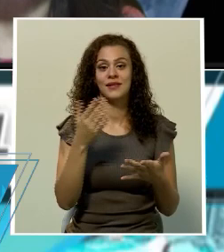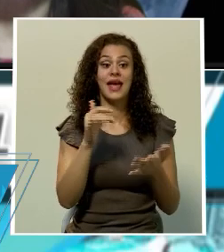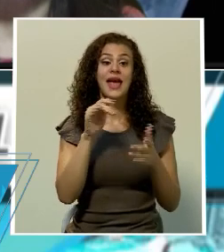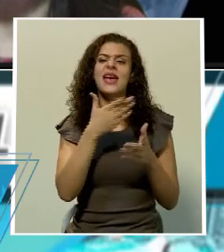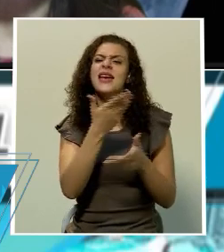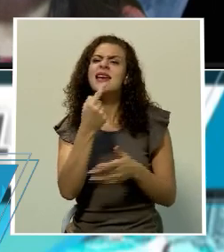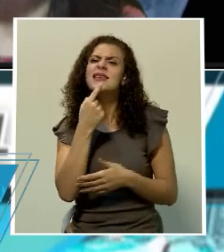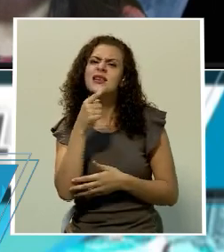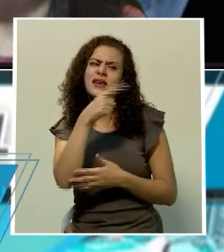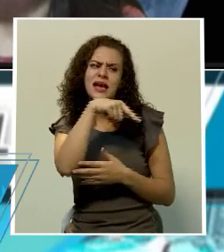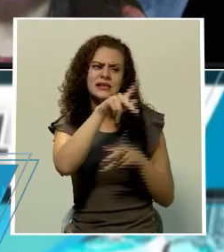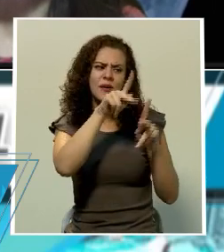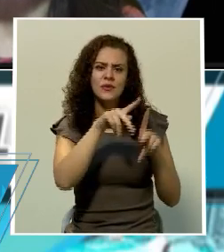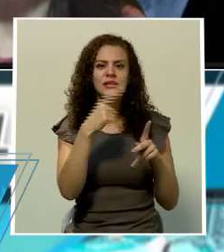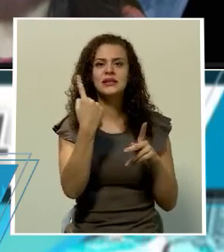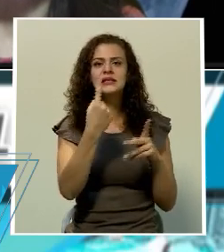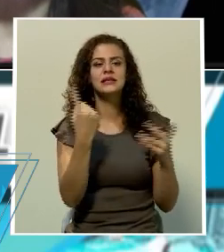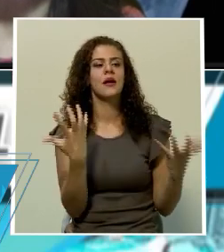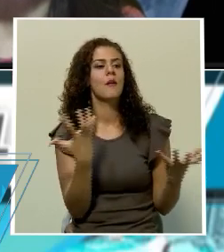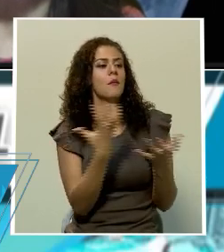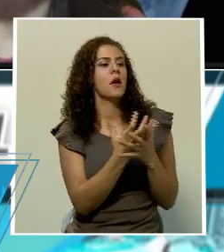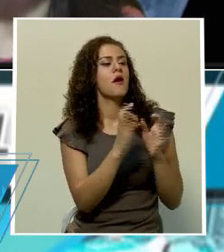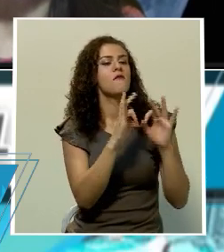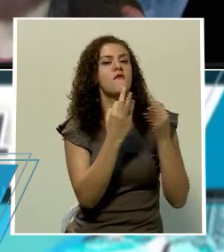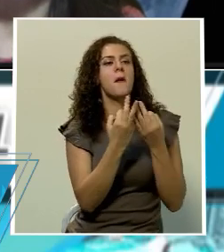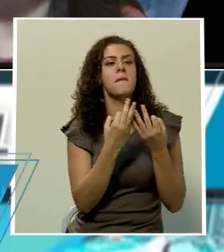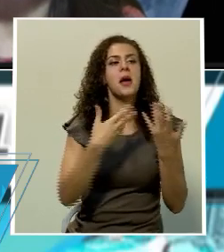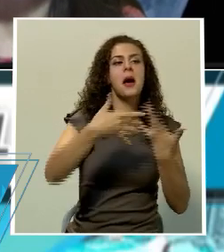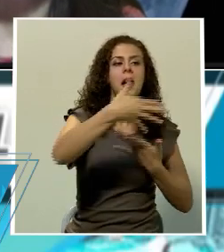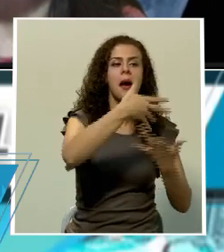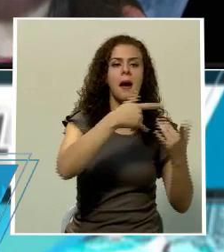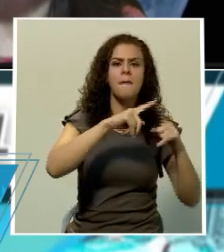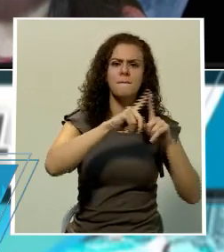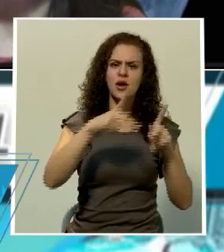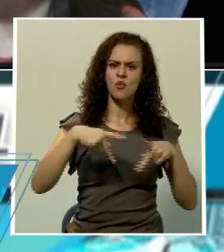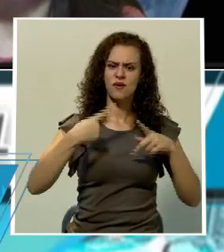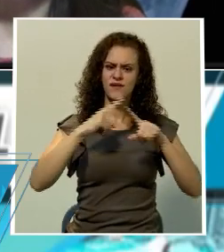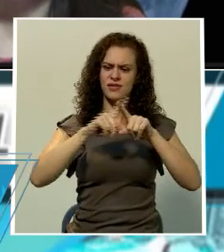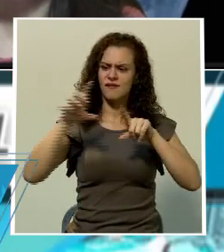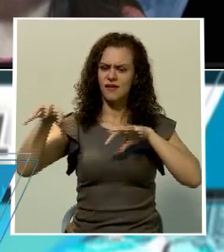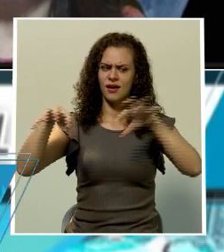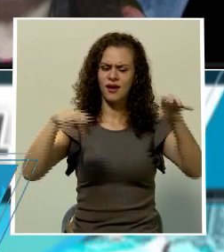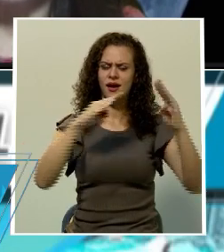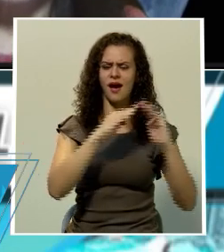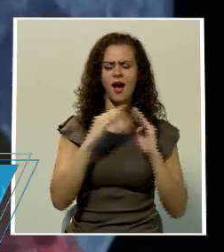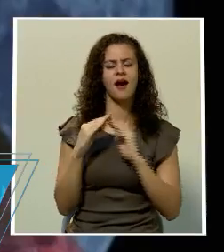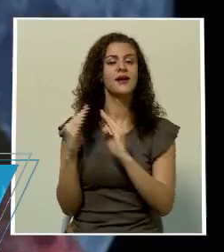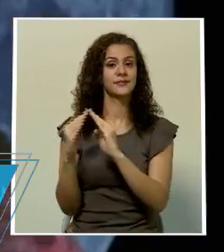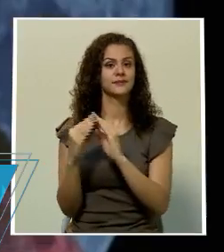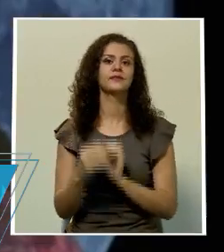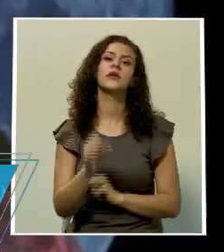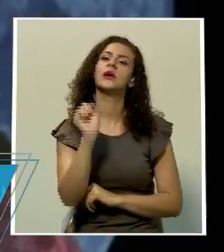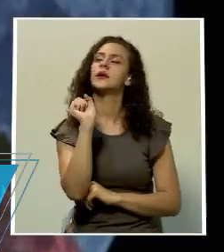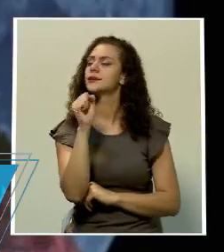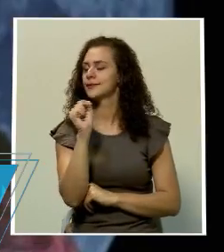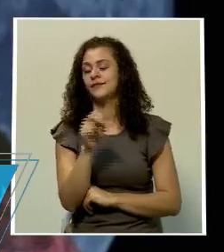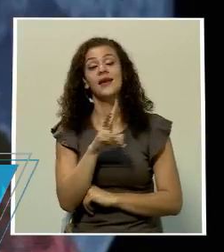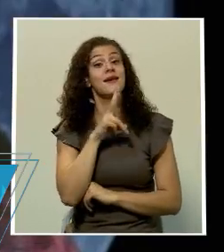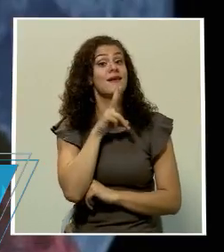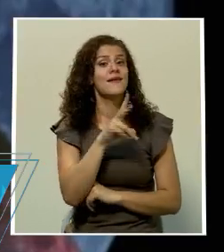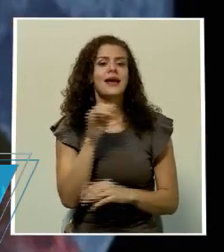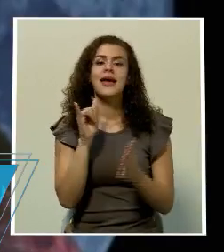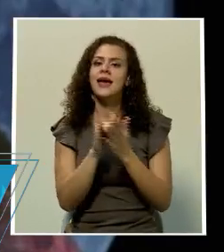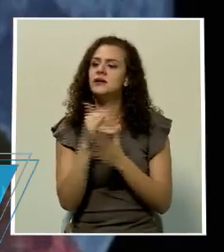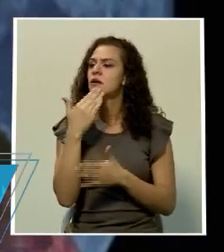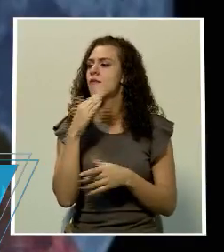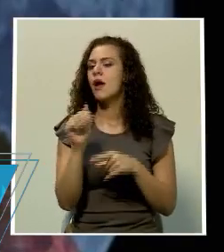a estas personas que se juntan en núcleos familiares, pero que viven en diferentes casas? Sí, definitivamente eso